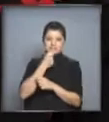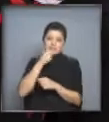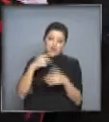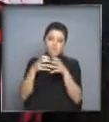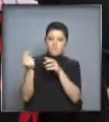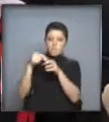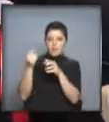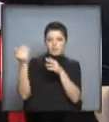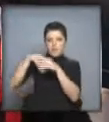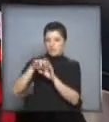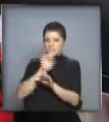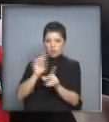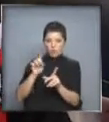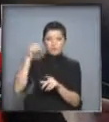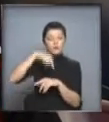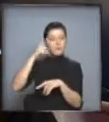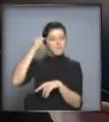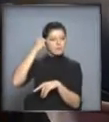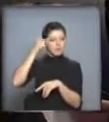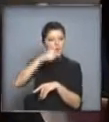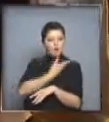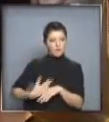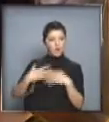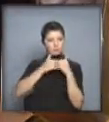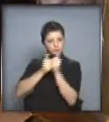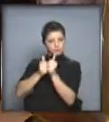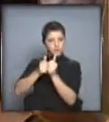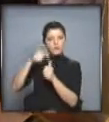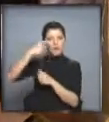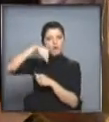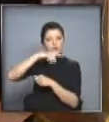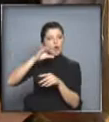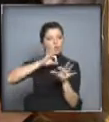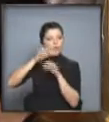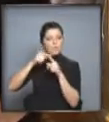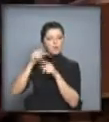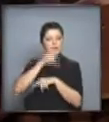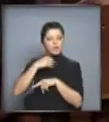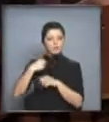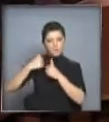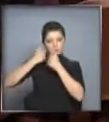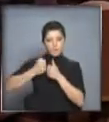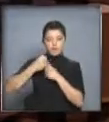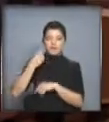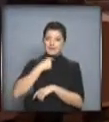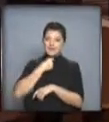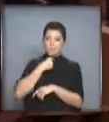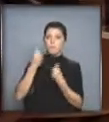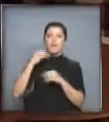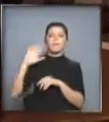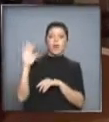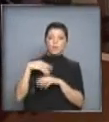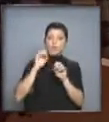Militamos por eso, porque hay un gobierno que nos acompaña y queremos seguir profundizando las políticas de este gobierno para que la gente sea un poquito más feliz. No lo hacemos